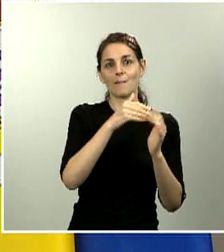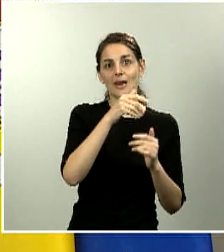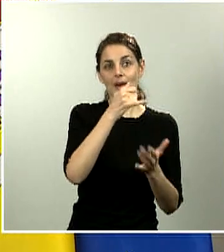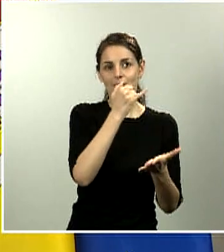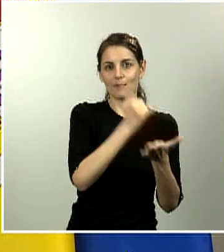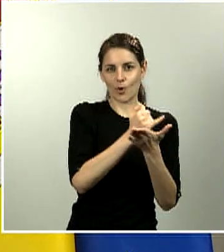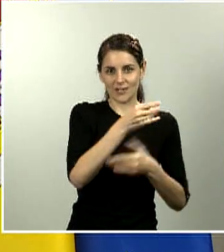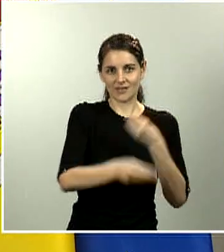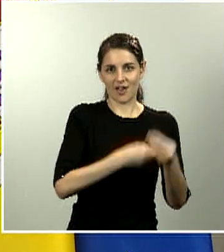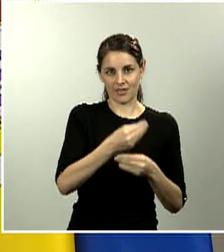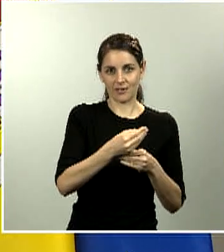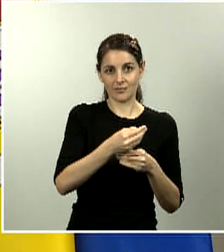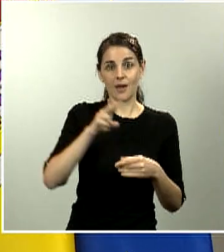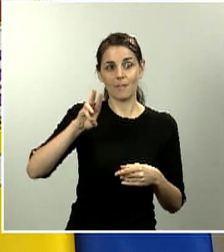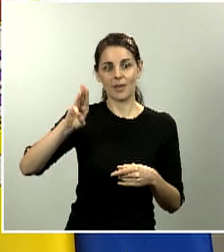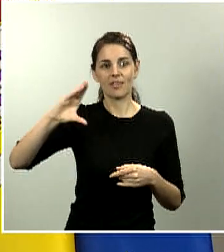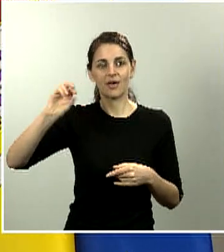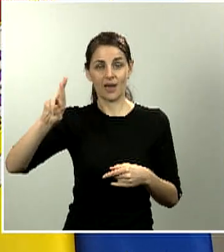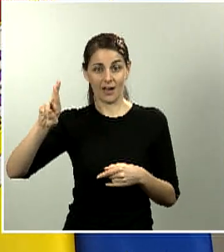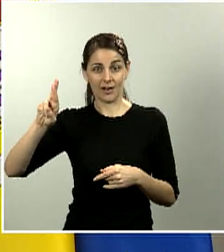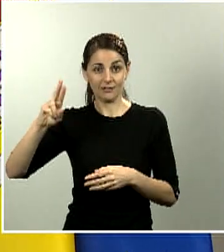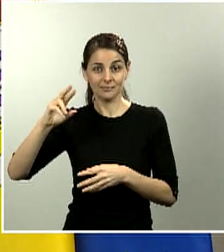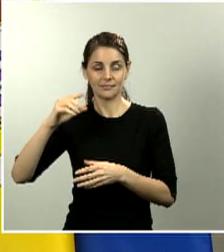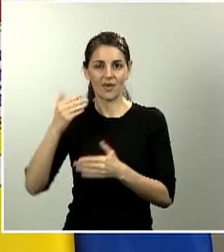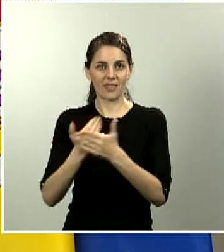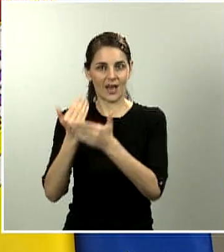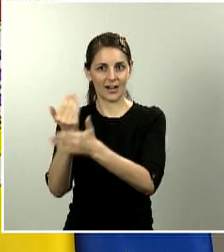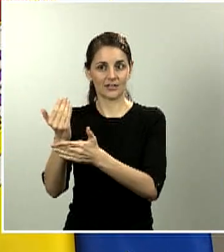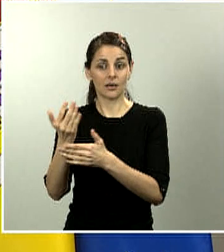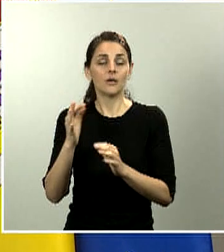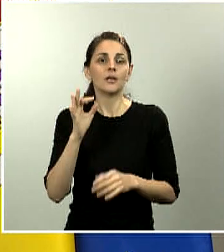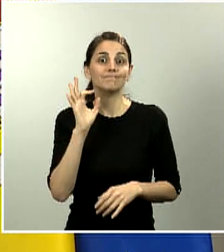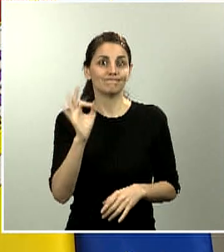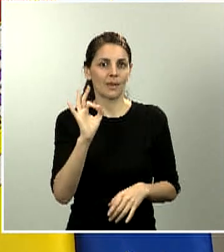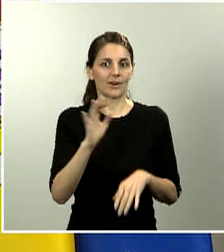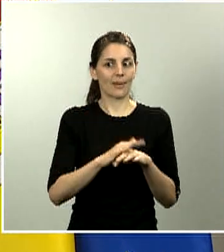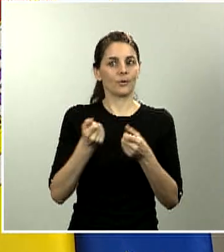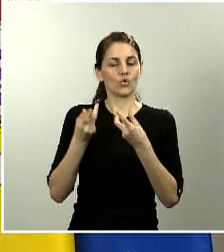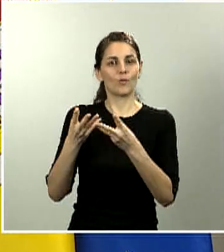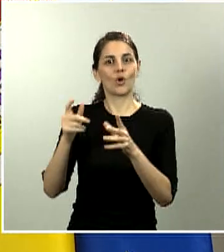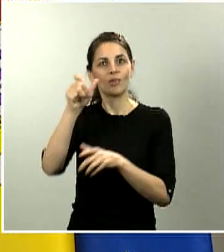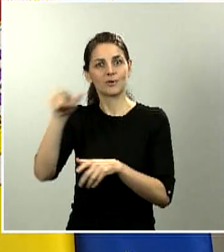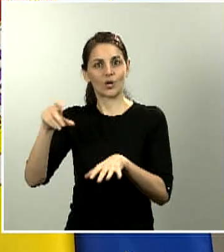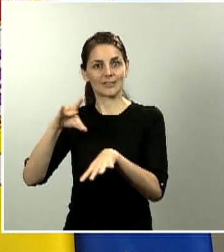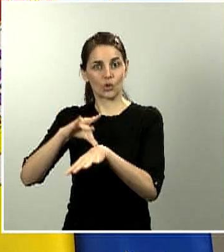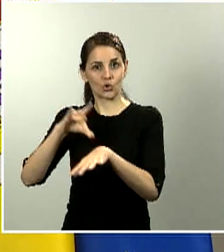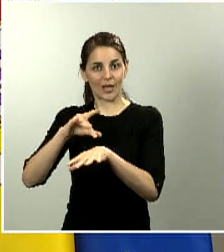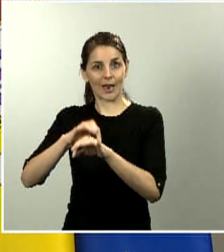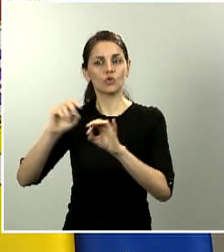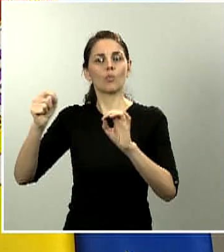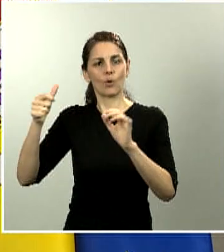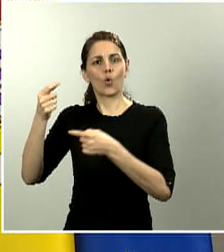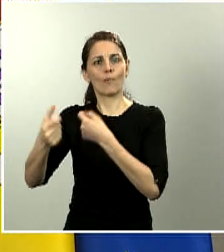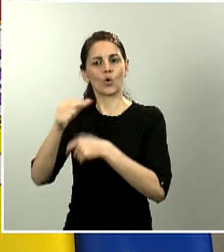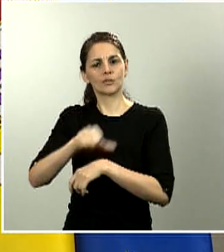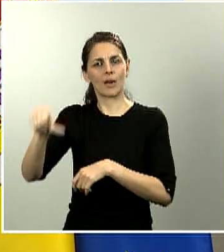A pesar del incremento de nuestra capacidad de testeo y diagnóstico, el número de contagiados ha ido disminuyendo semana a semana a unas